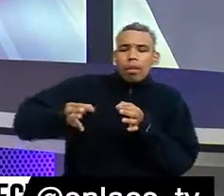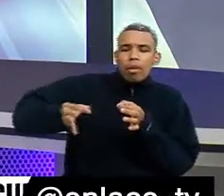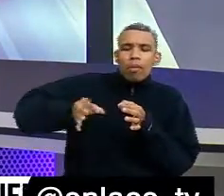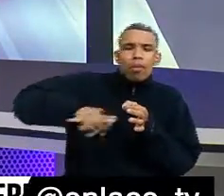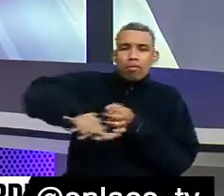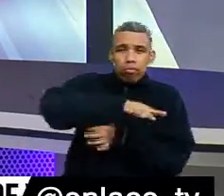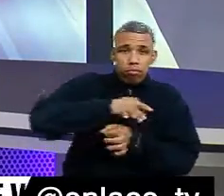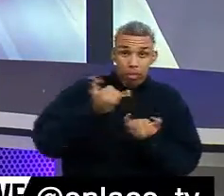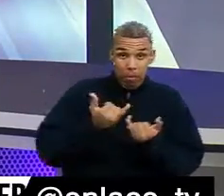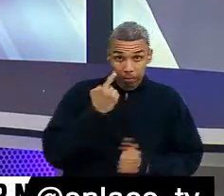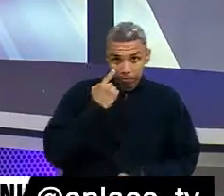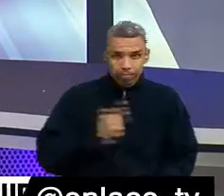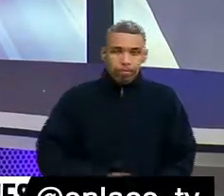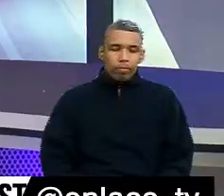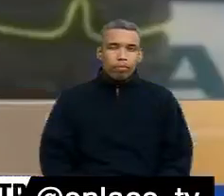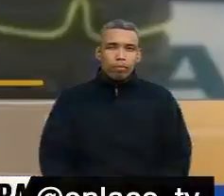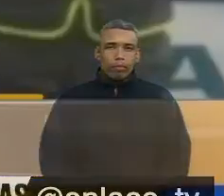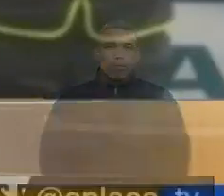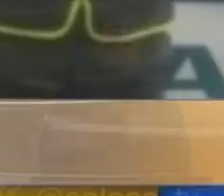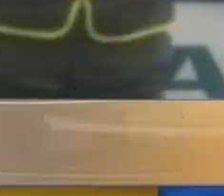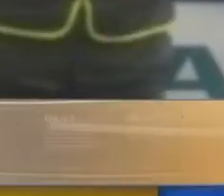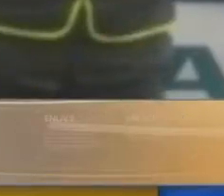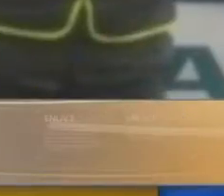veamos nuestros titulares.